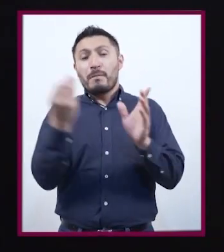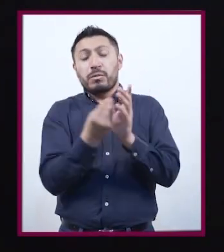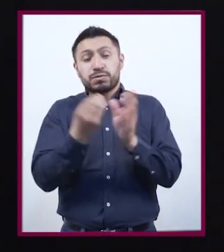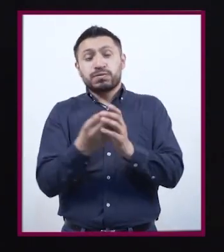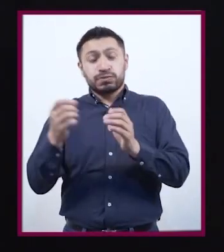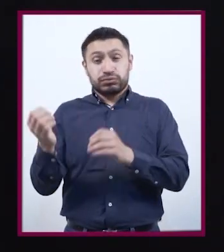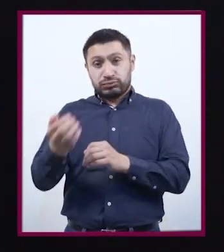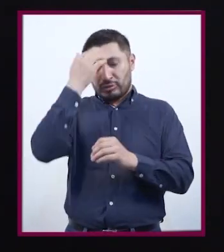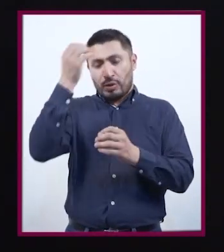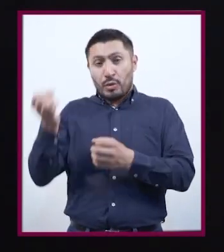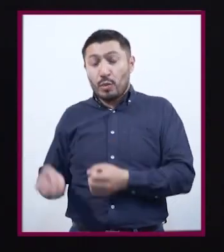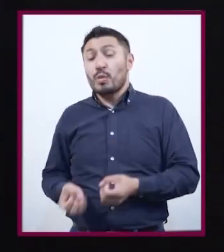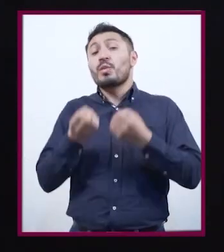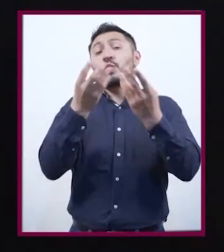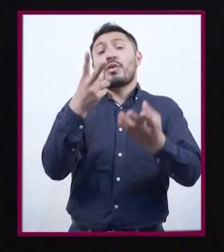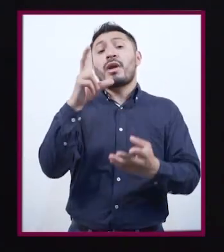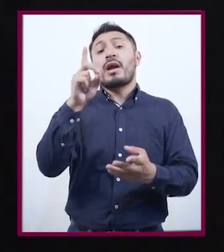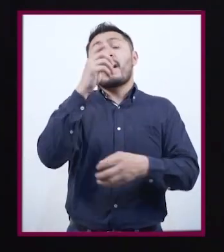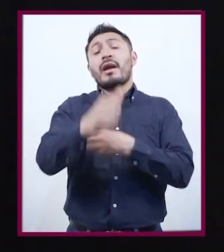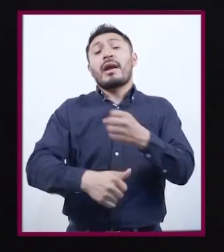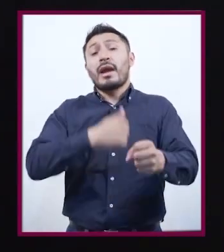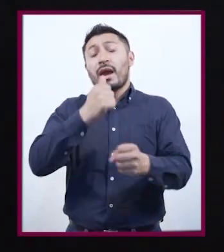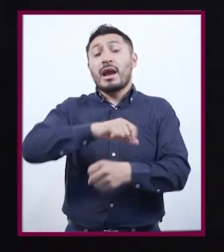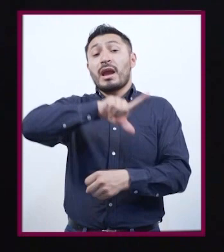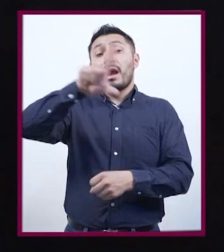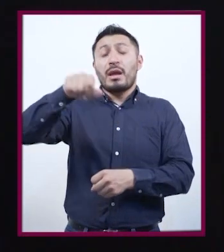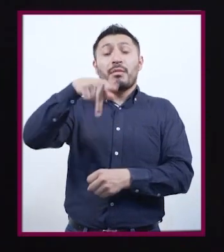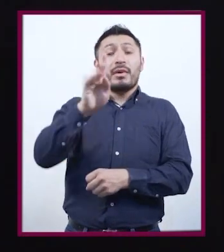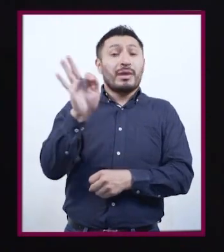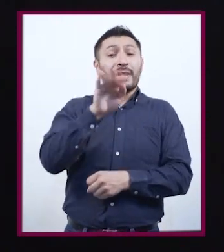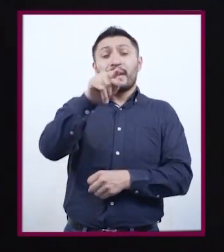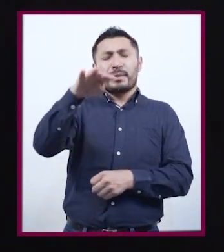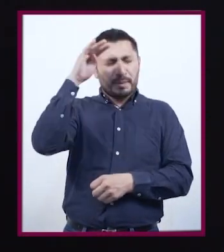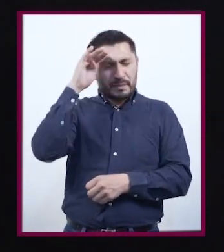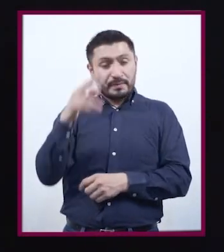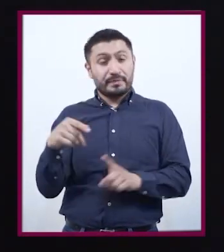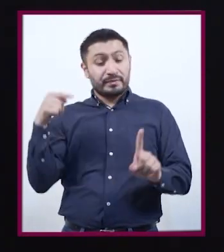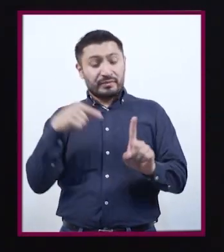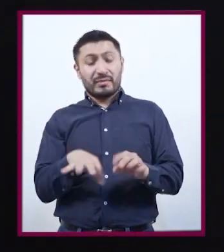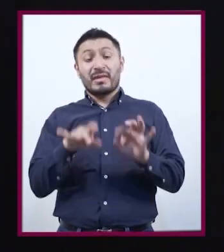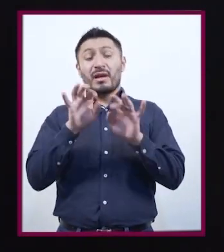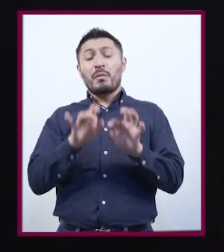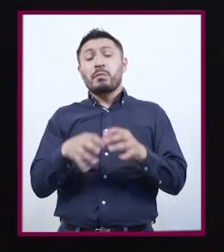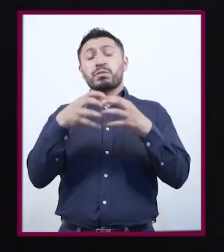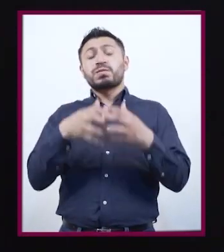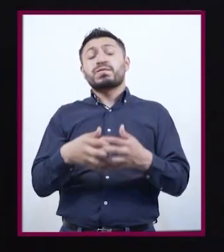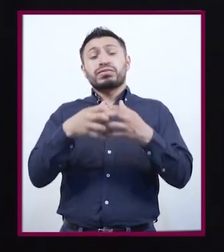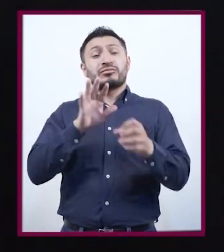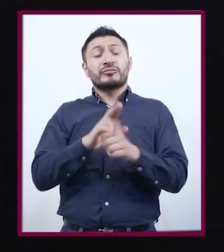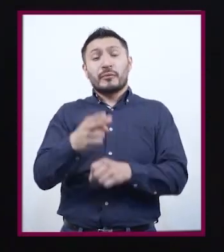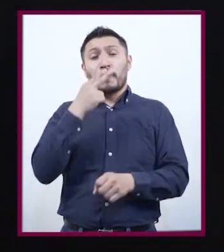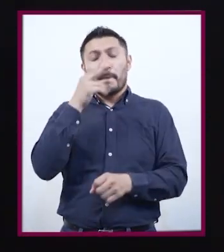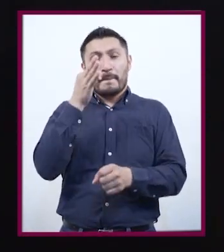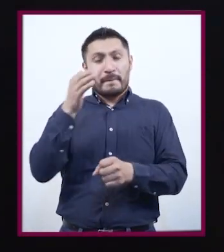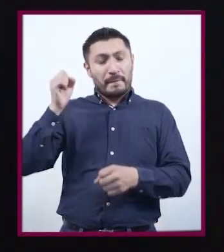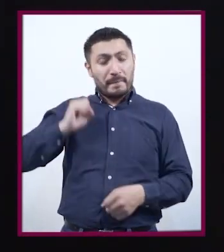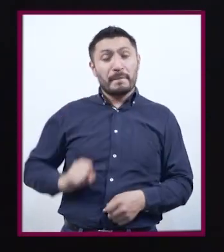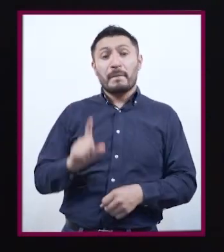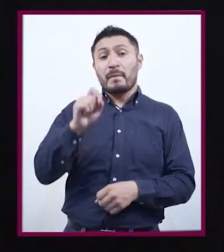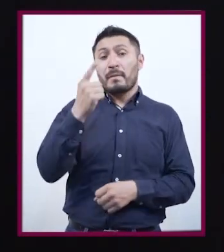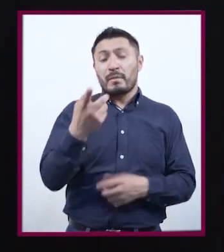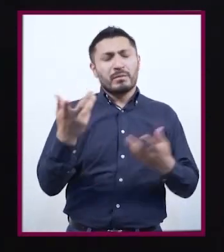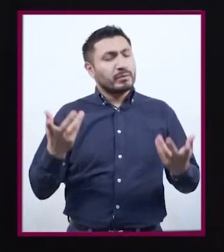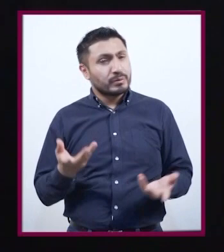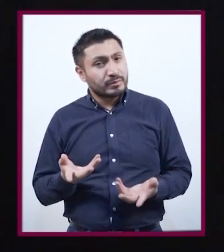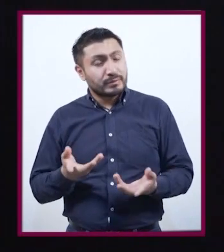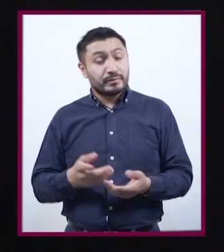se mantuvo en secreto y se dio a conocer 30 años después. Pero te preguntarás, ¿esta máquina qué uso tiene